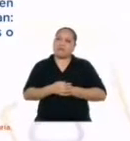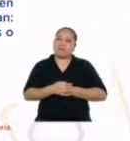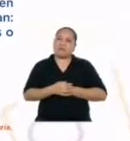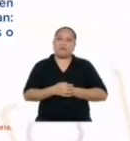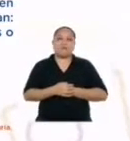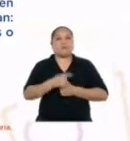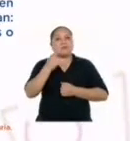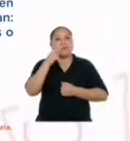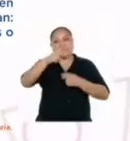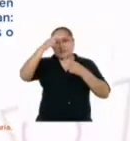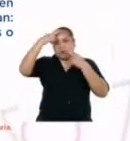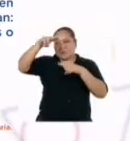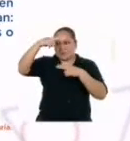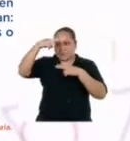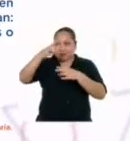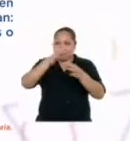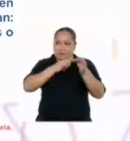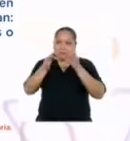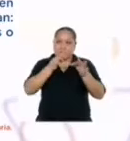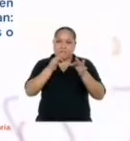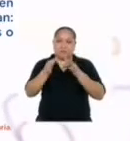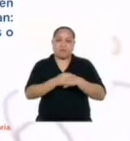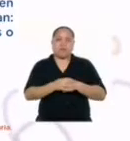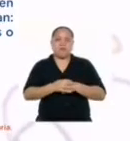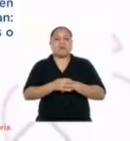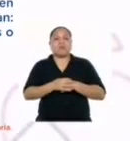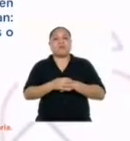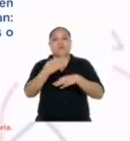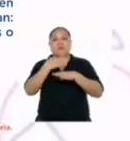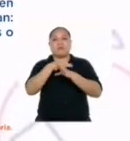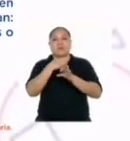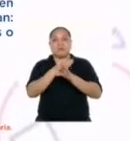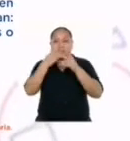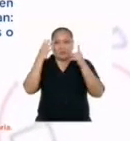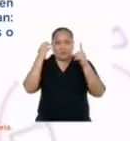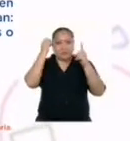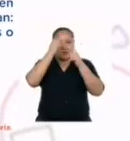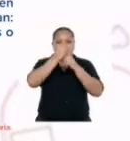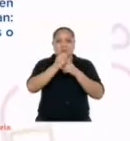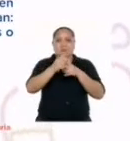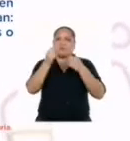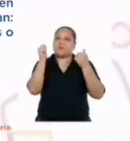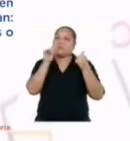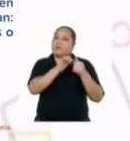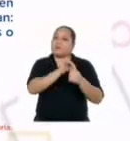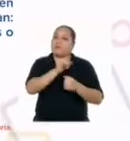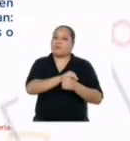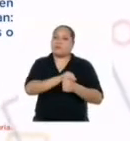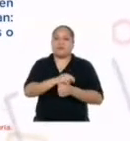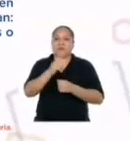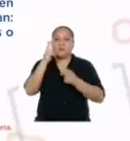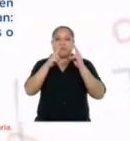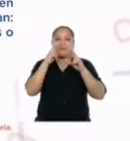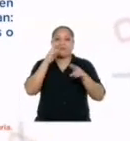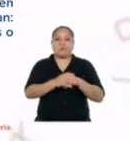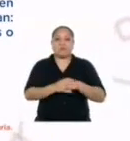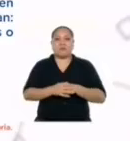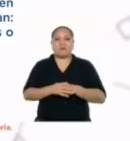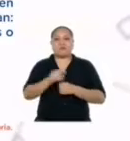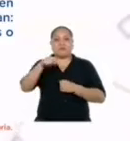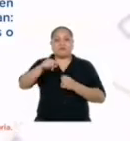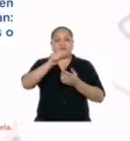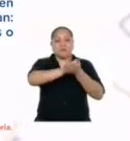que la noticia se narra de manera objetiva, es decir, tal cual suceden los hechos, mientras que en